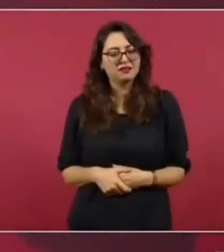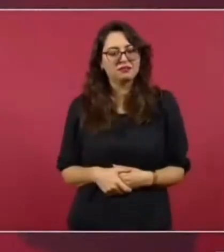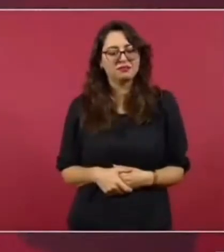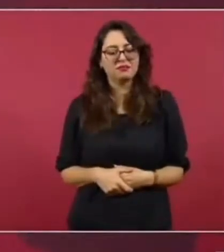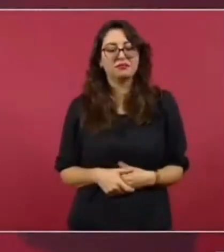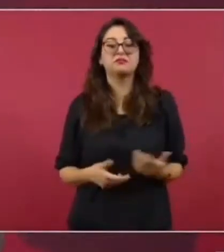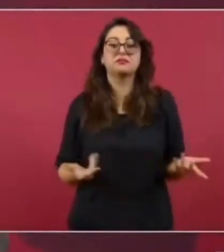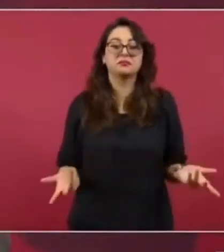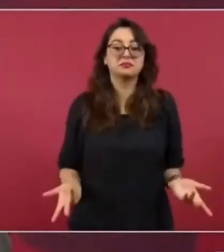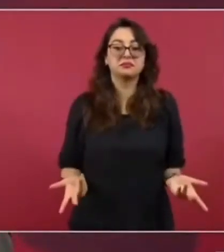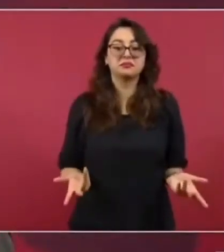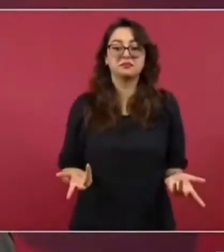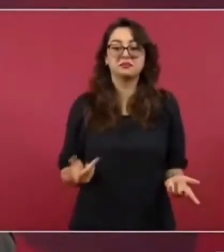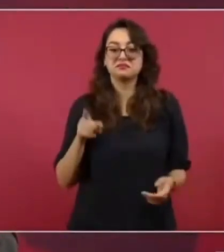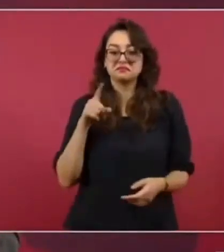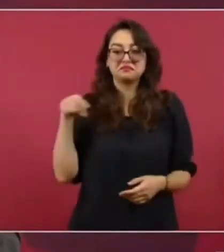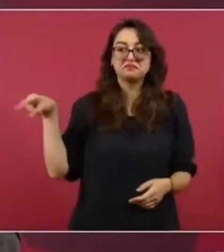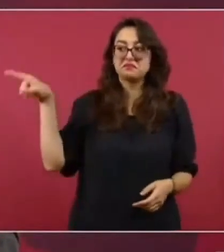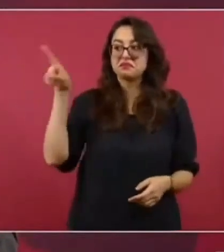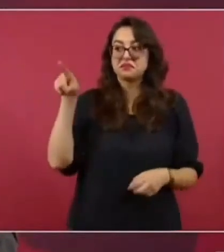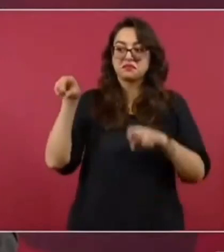Y ellos ganan